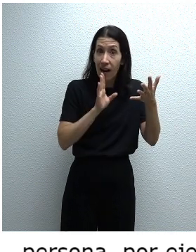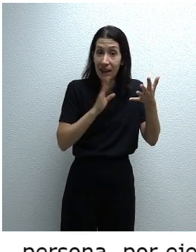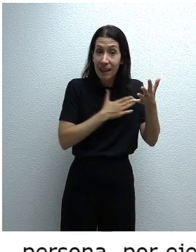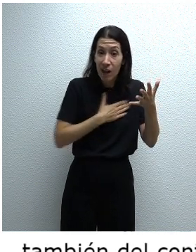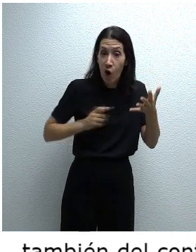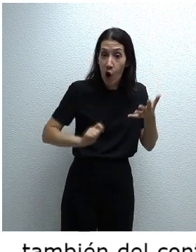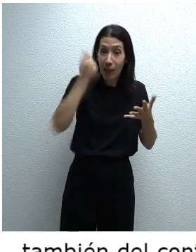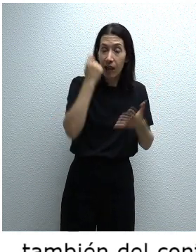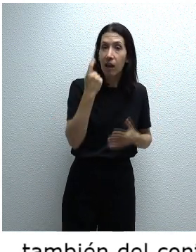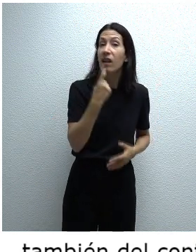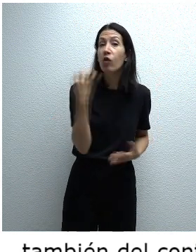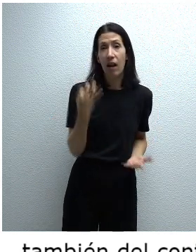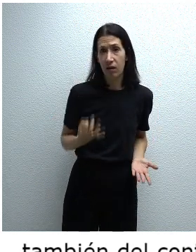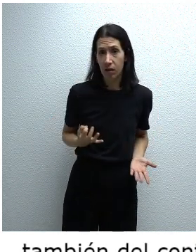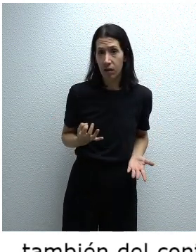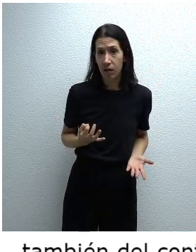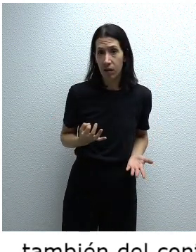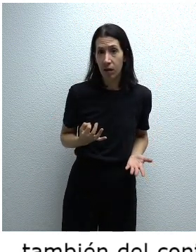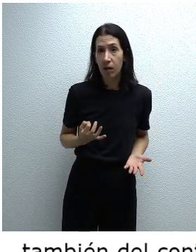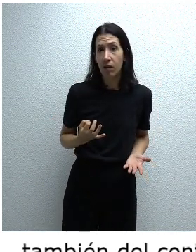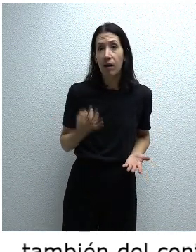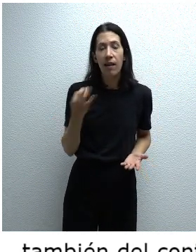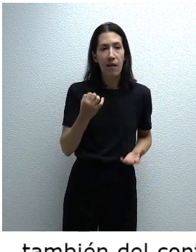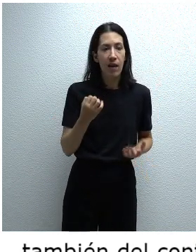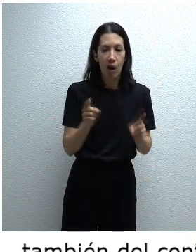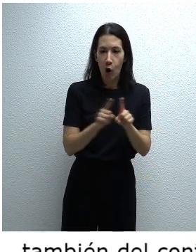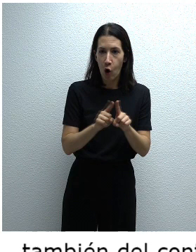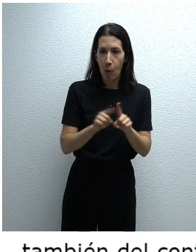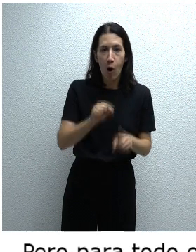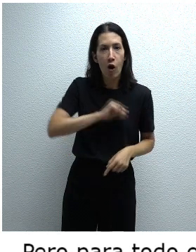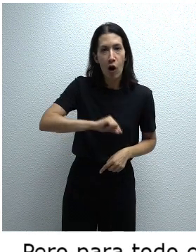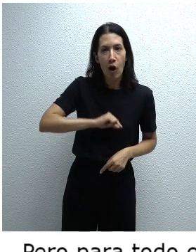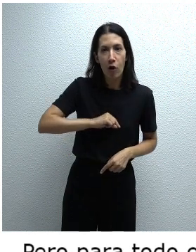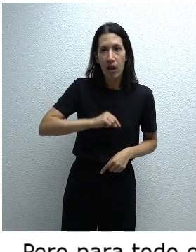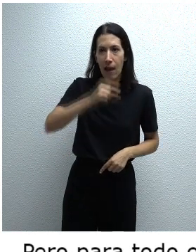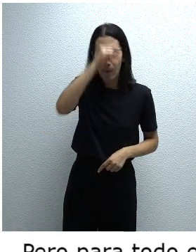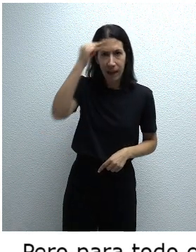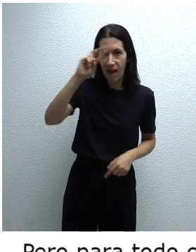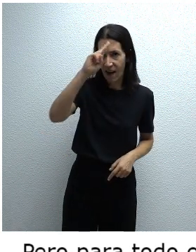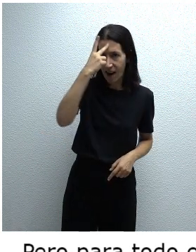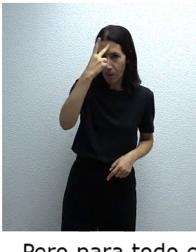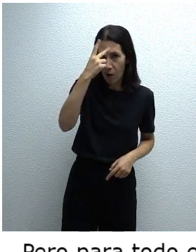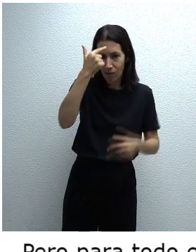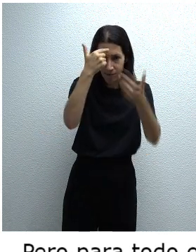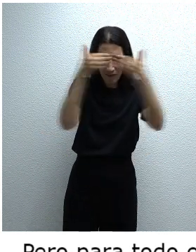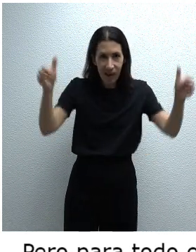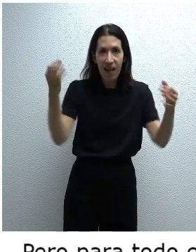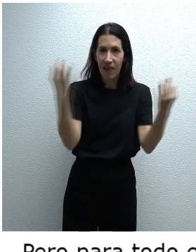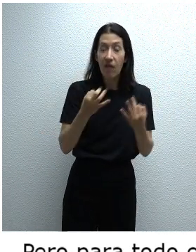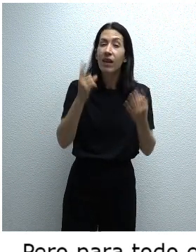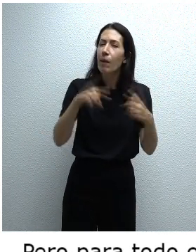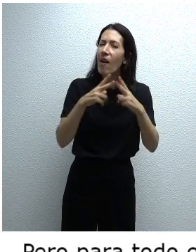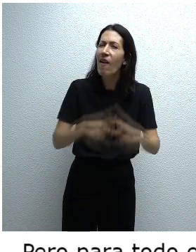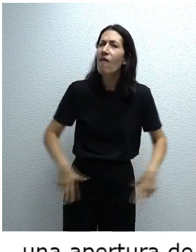fundamentalmente lo de siempre, una apertura de la conciencia que lleve a un cambio de mentalidad y acabar con esas